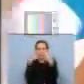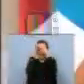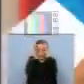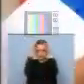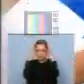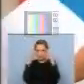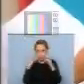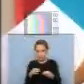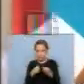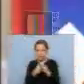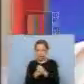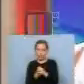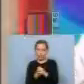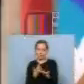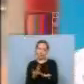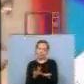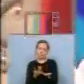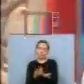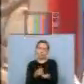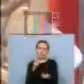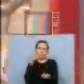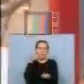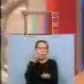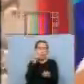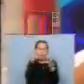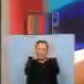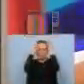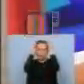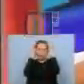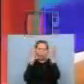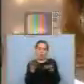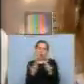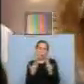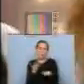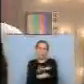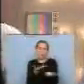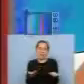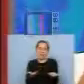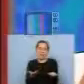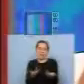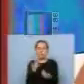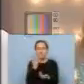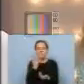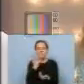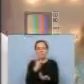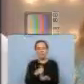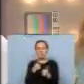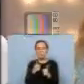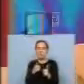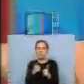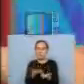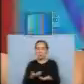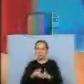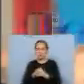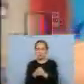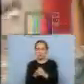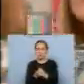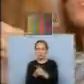Viviana, te digo, no, se lo dite a favor, déjate de joder. Ay, no, bueno, me gustó, está bien, está bien. Sí, sí, sí, la